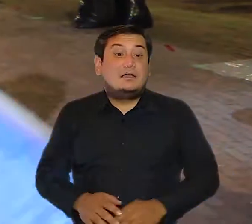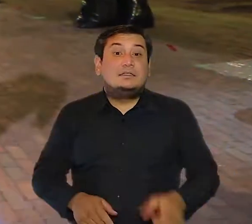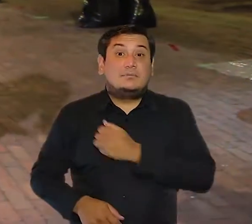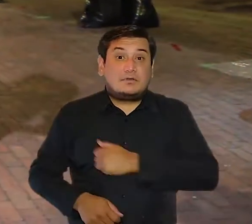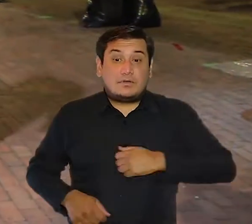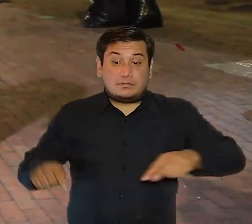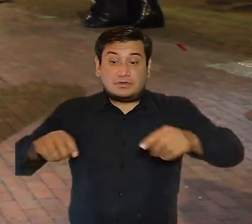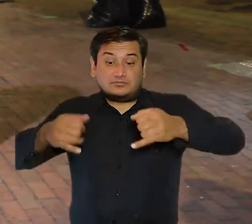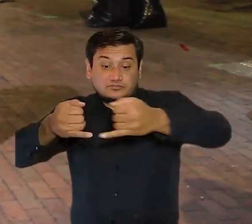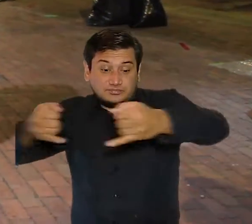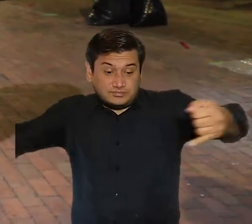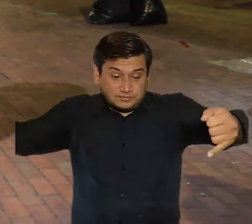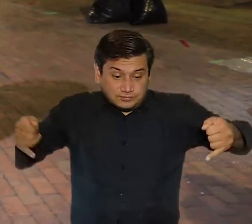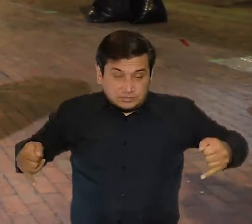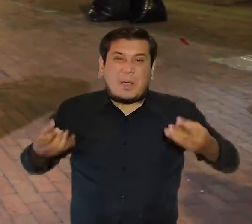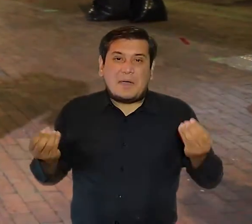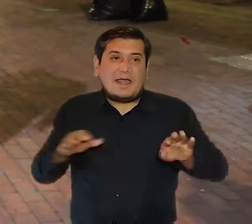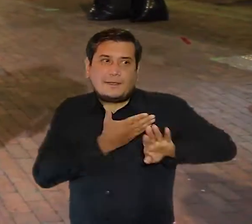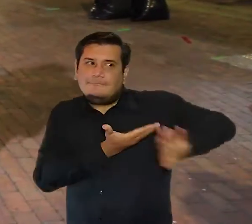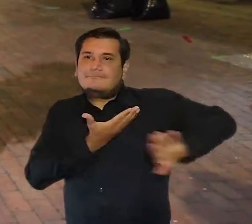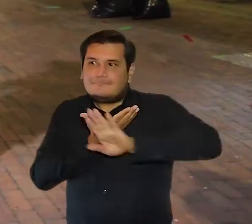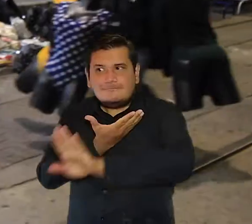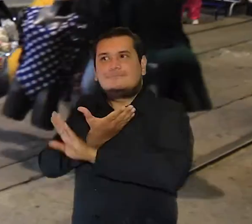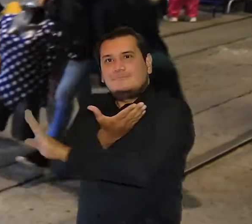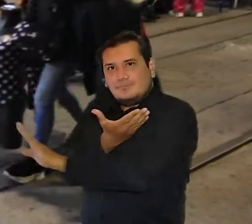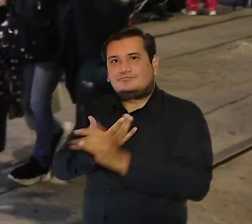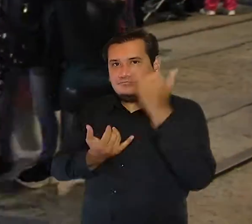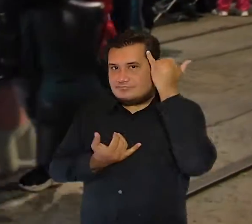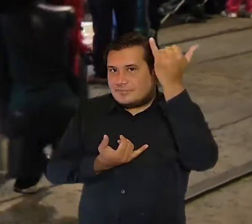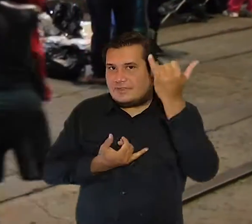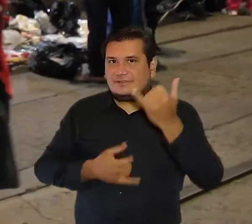Esta marca, la idea es que mantengamos el tema del distanciamiento social.